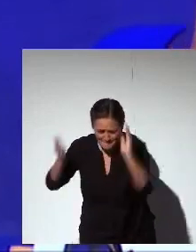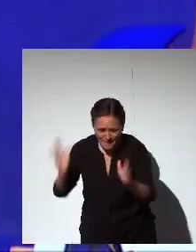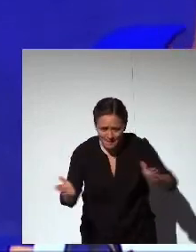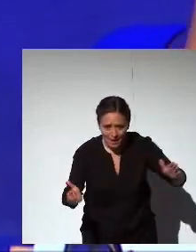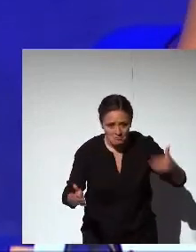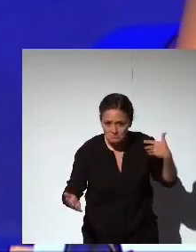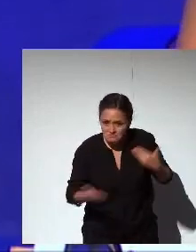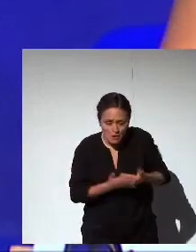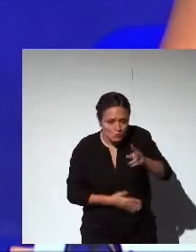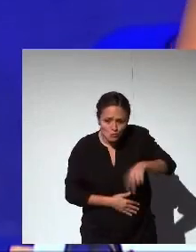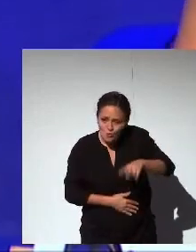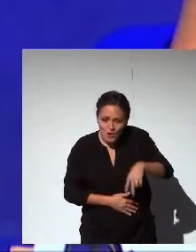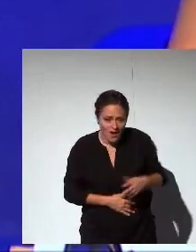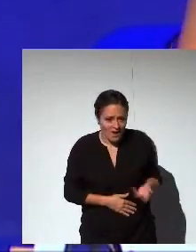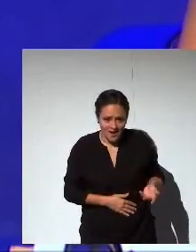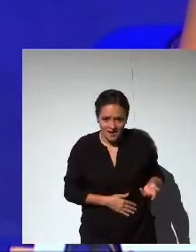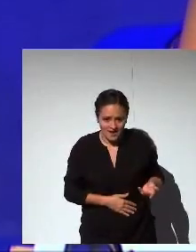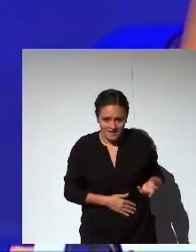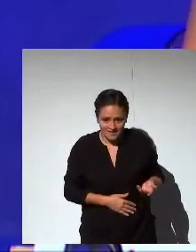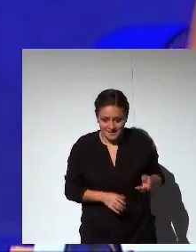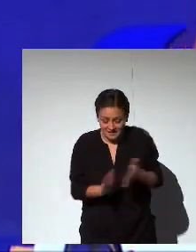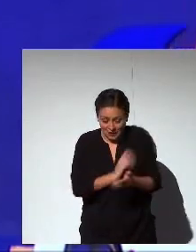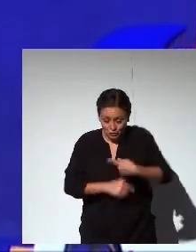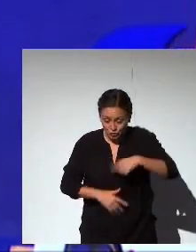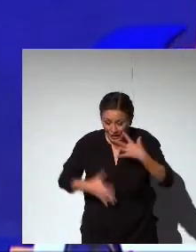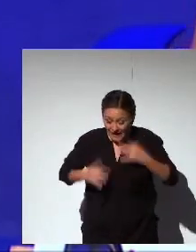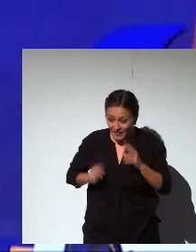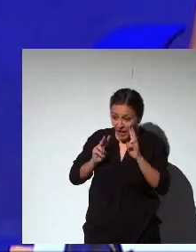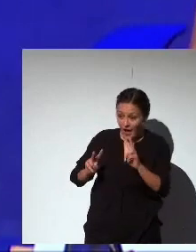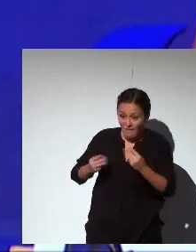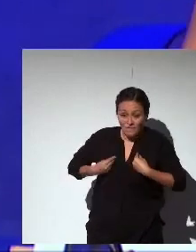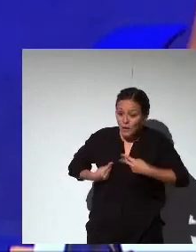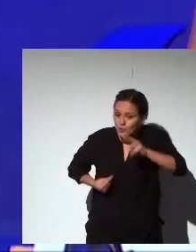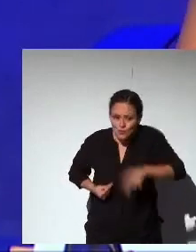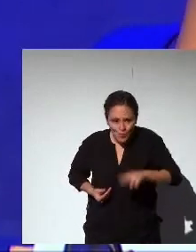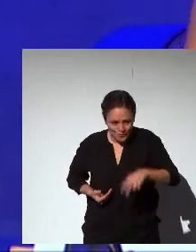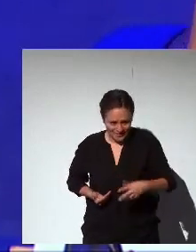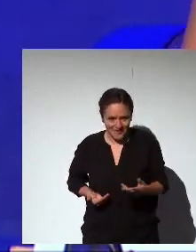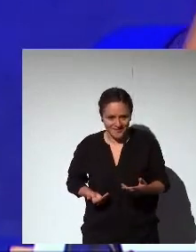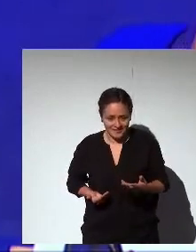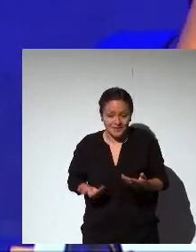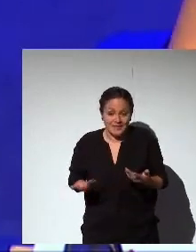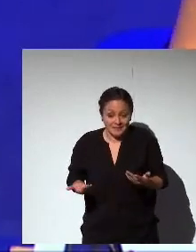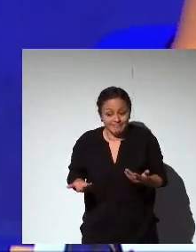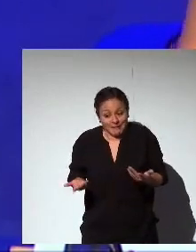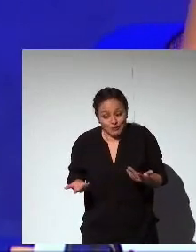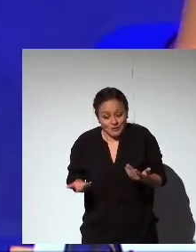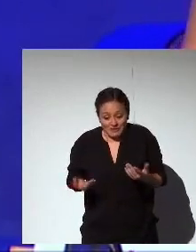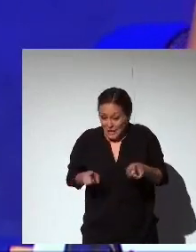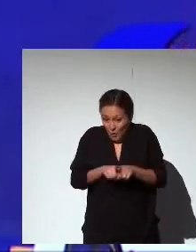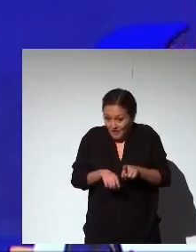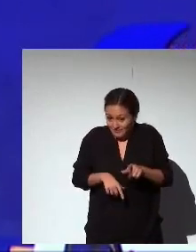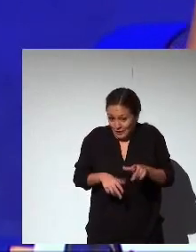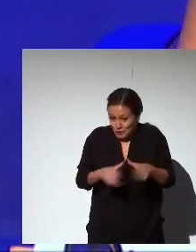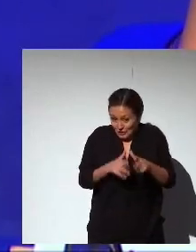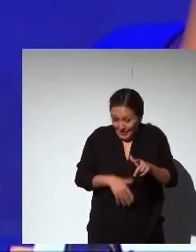como sociedad que enfrentarnos a esa realidad. Lo primero que ocurre, como siempre ocurre en la sociedad canaria, porque la